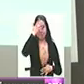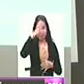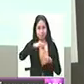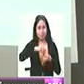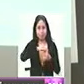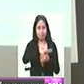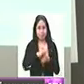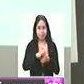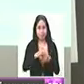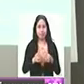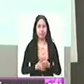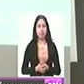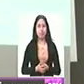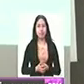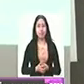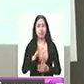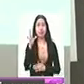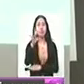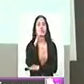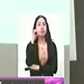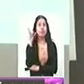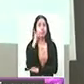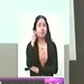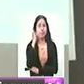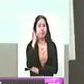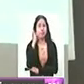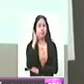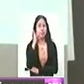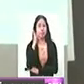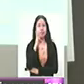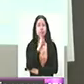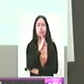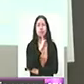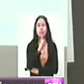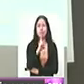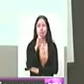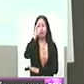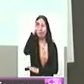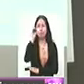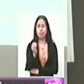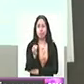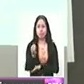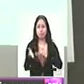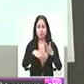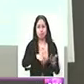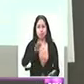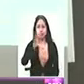cantidad de enfermos, Bolivia está en una tasa de letalidad de